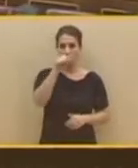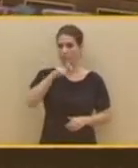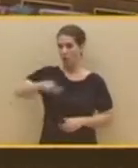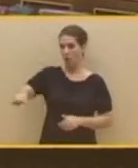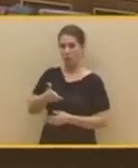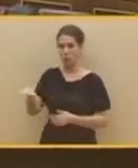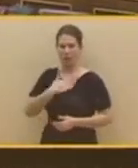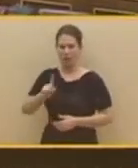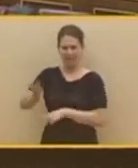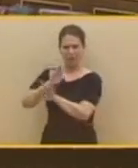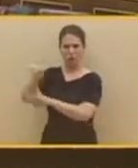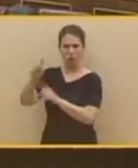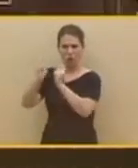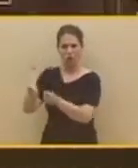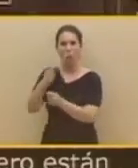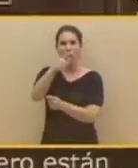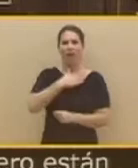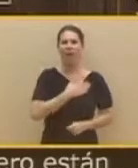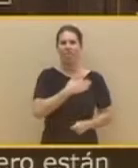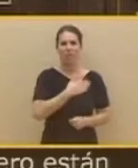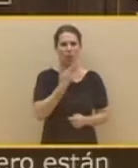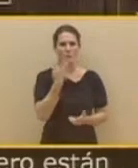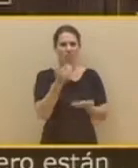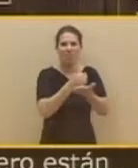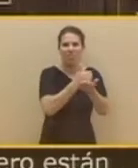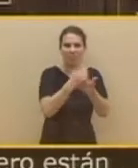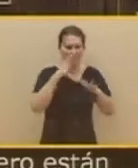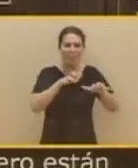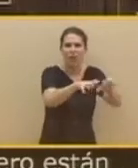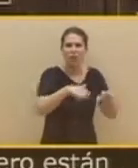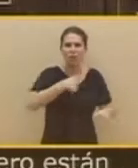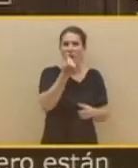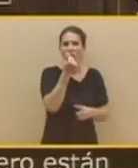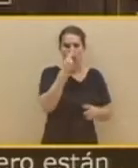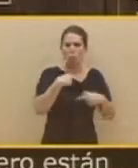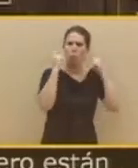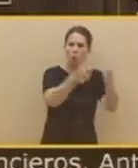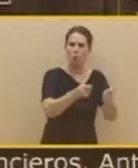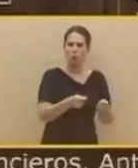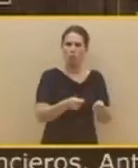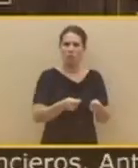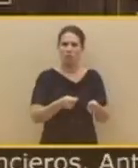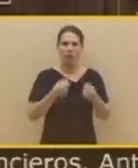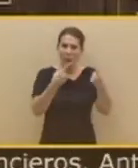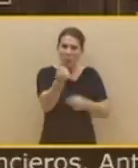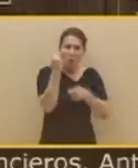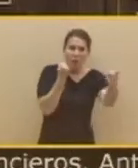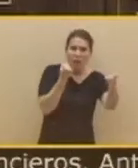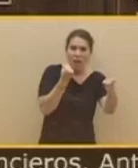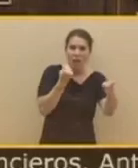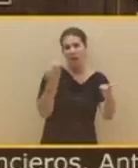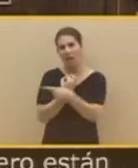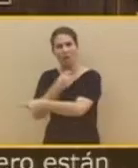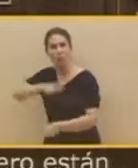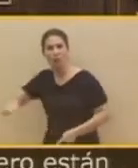encantadísimos de que decidan los buitres financieros. Antes de entregar la soberanía a los buitres financieros que entregársela a los ciudadanos. Pero eso